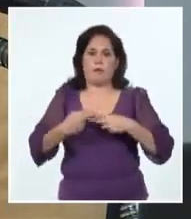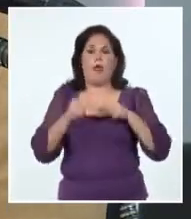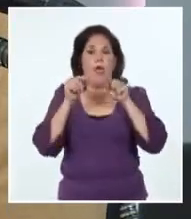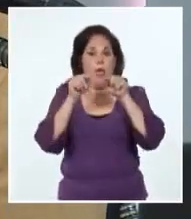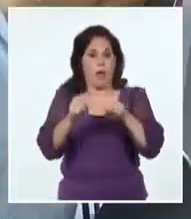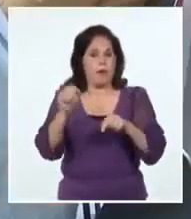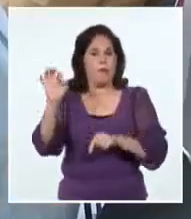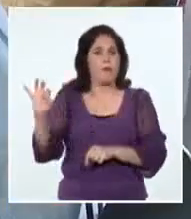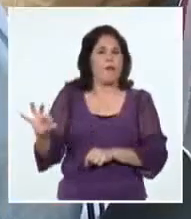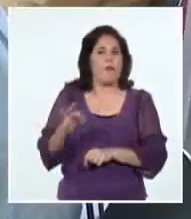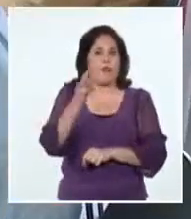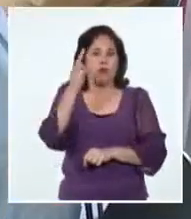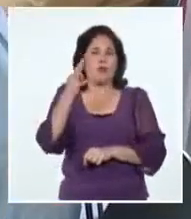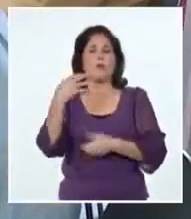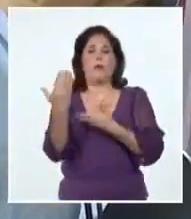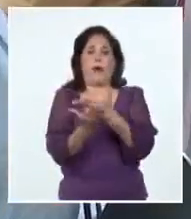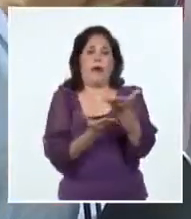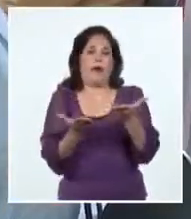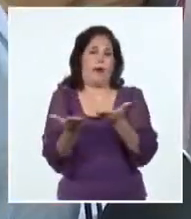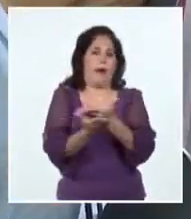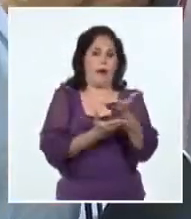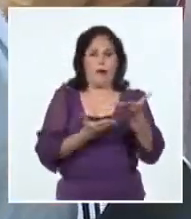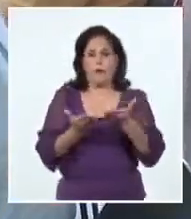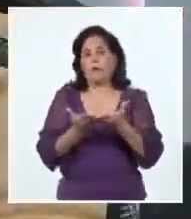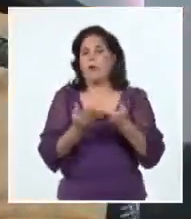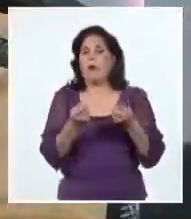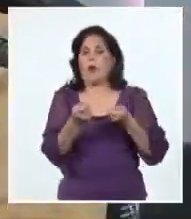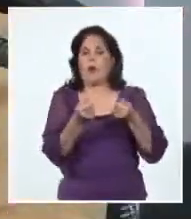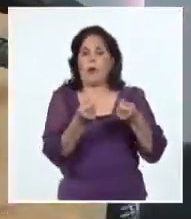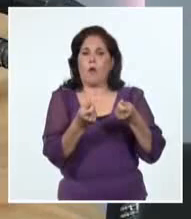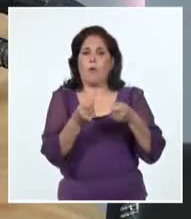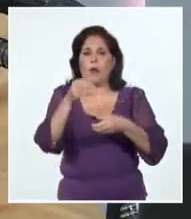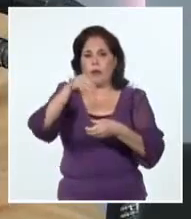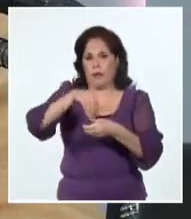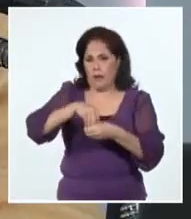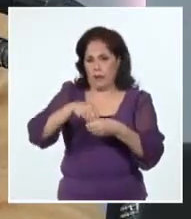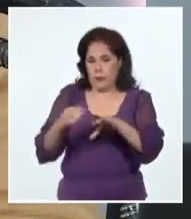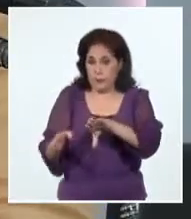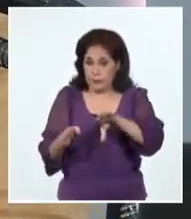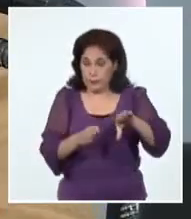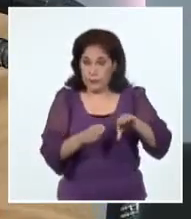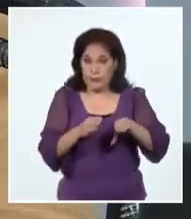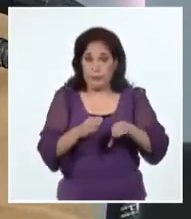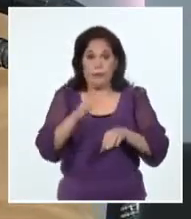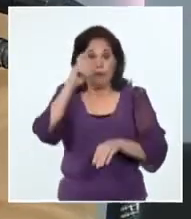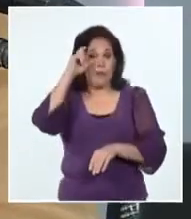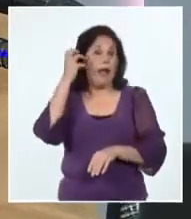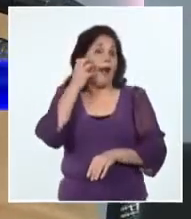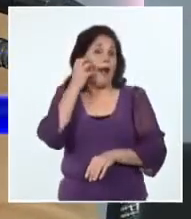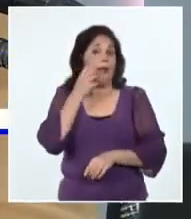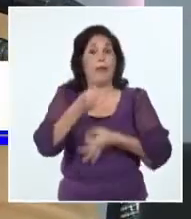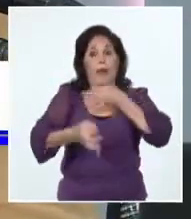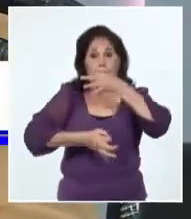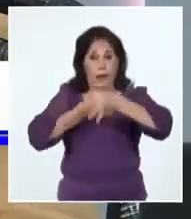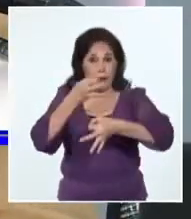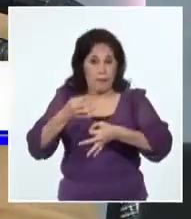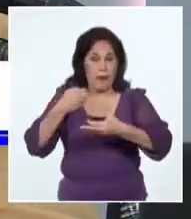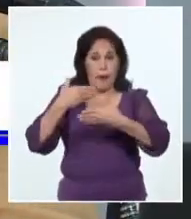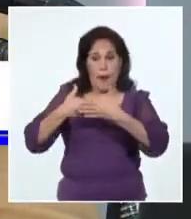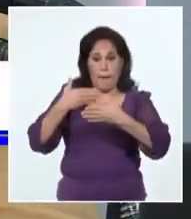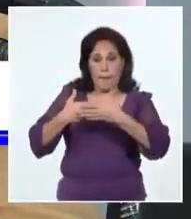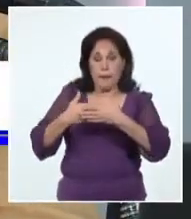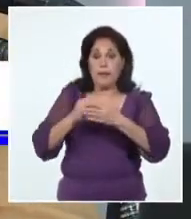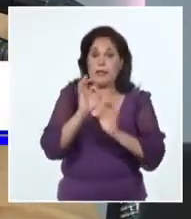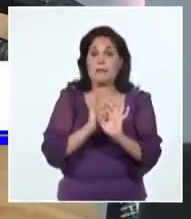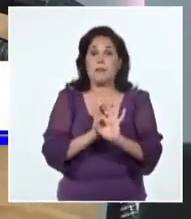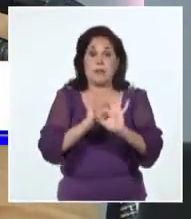el perfeccionamiento de la gestión editorial y económica. La creación de una unidad presupuestada con tratamiento especial, que